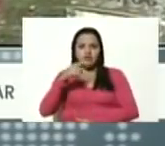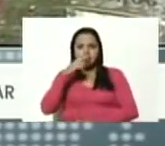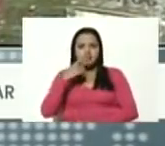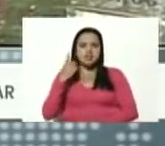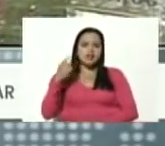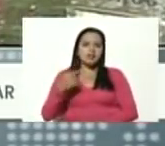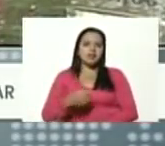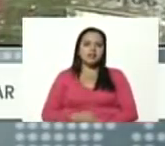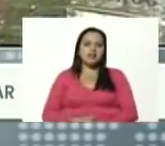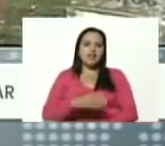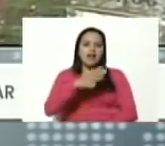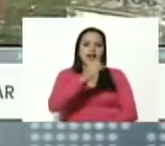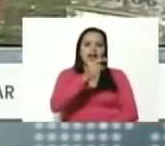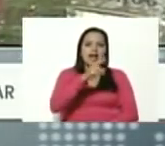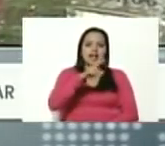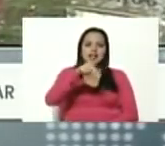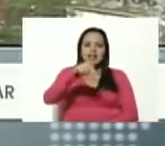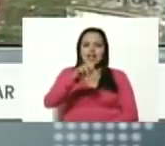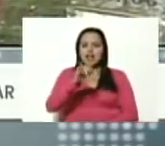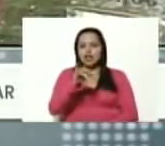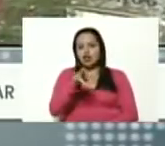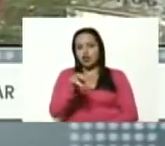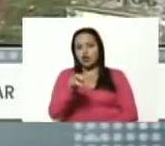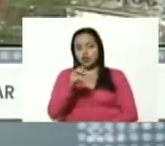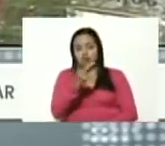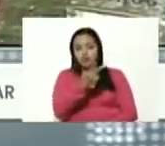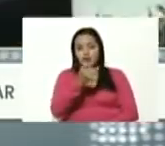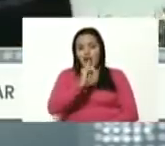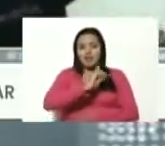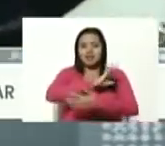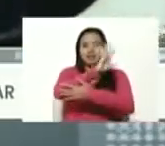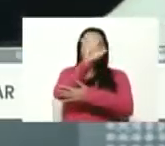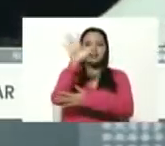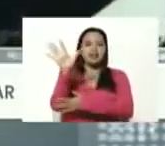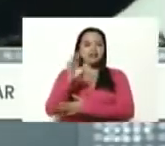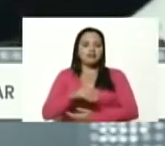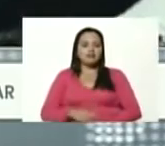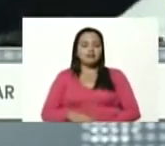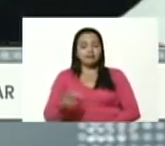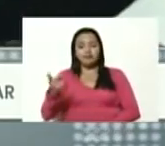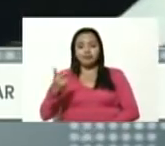Carneiro, que deben estar con él allá en el cielo. Casualidad.